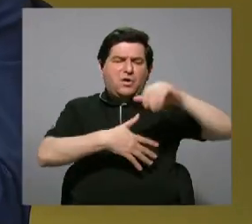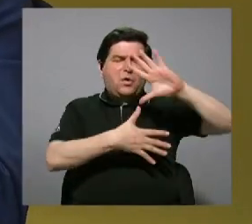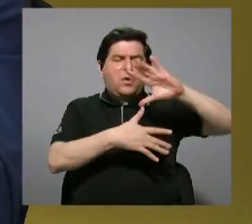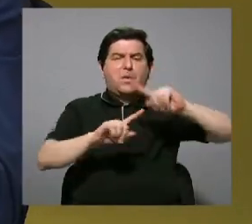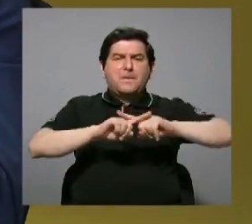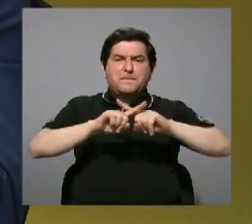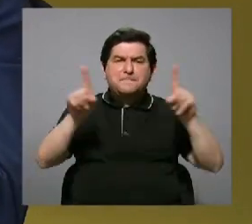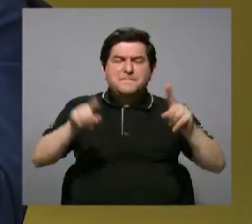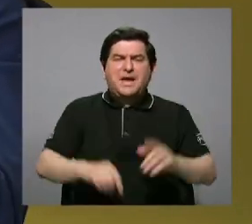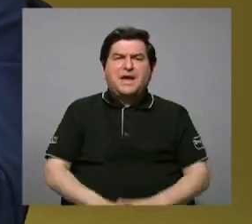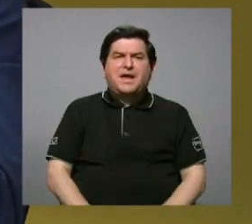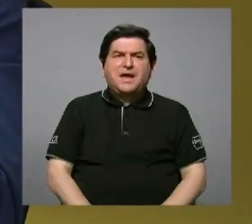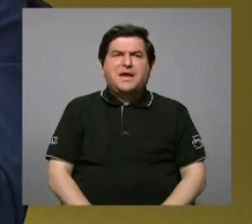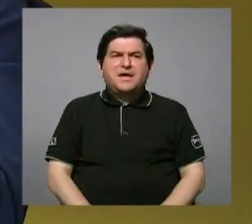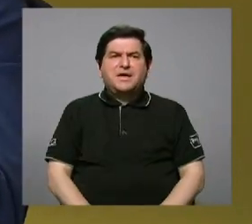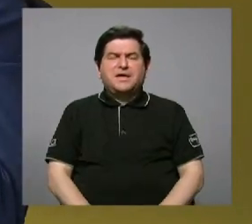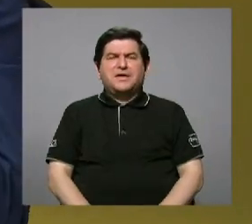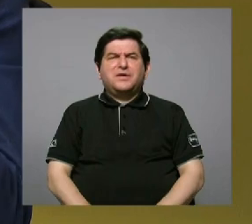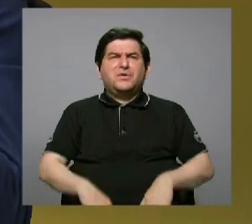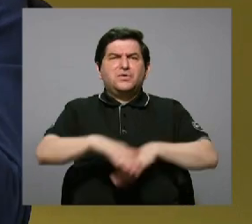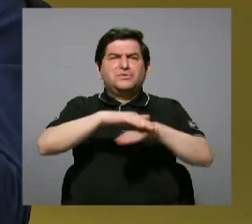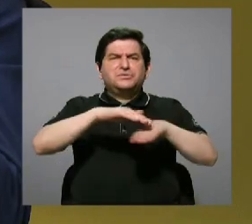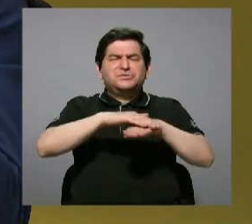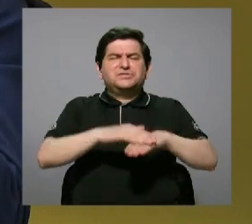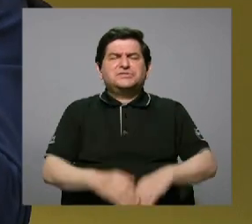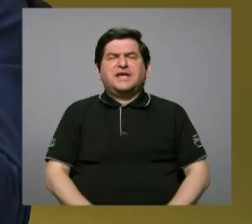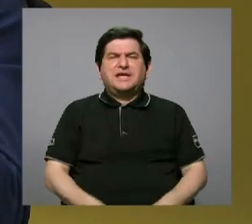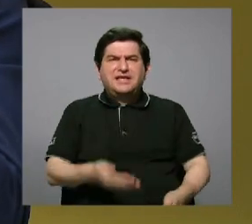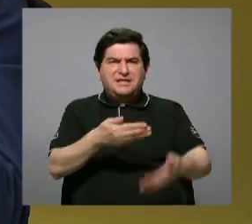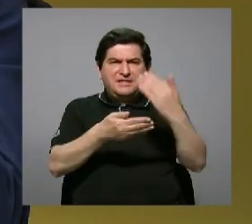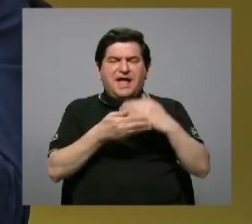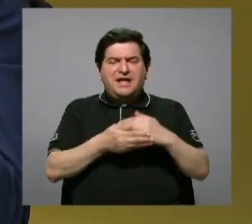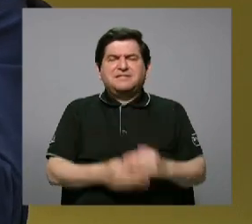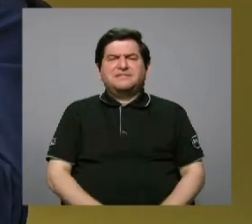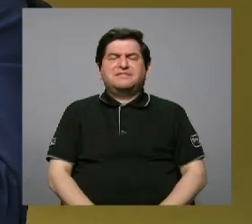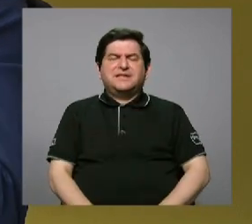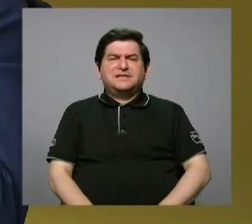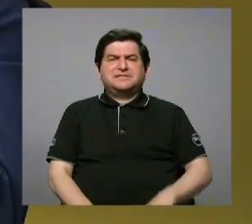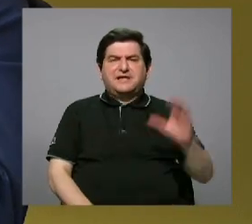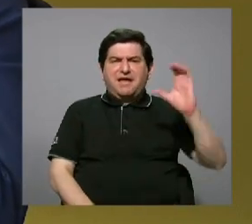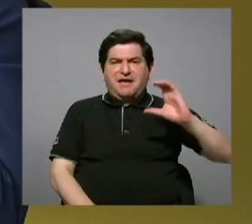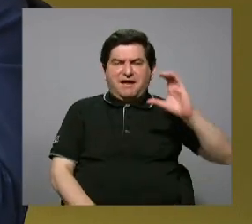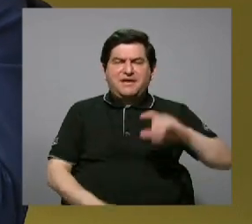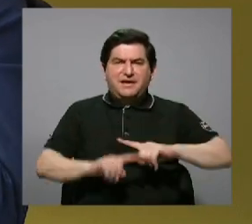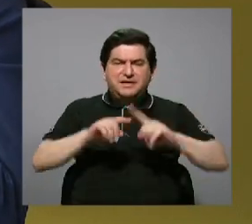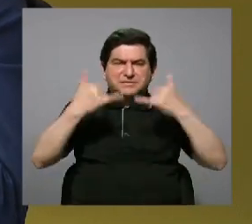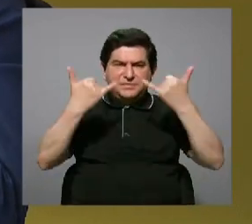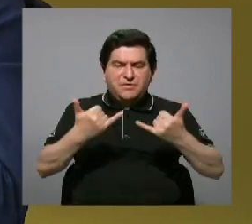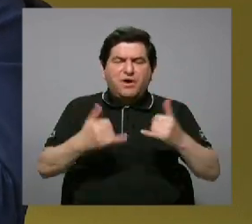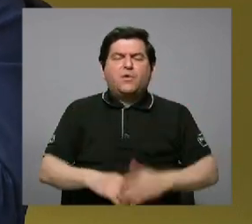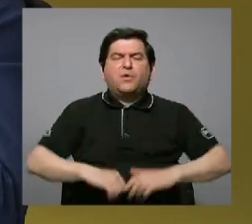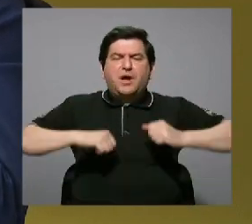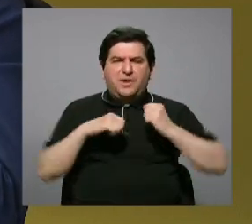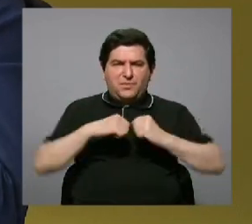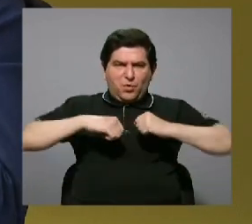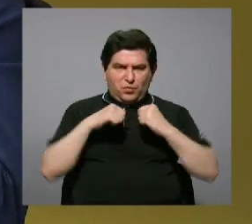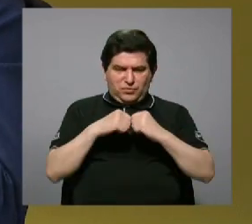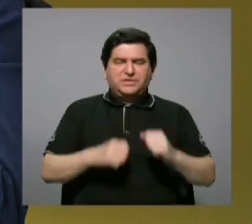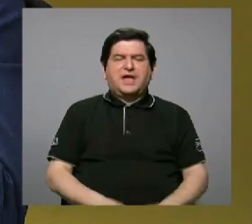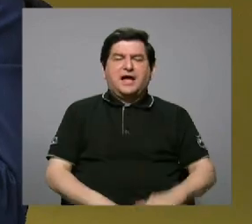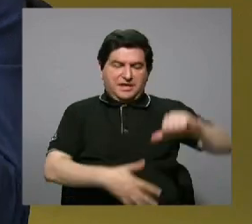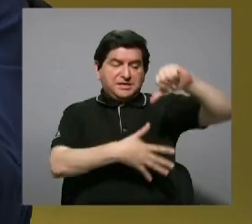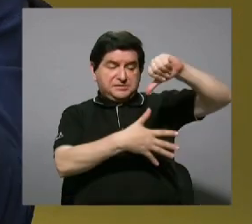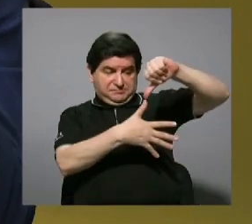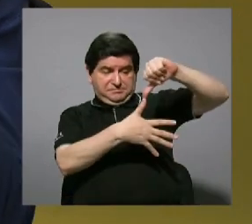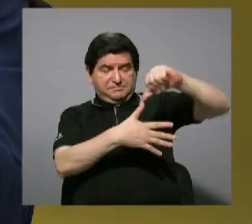tenía su sede en Caracas, mantiene cierta sede en Caracas, pero se maneja mucho más en Bogotá, y ha